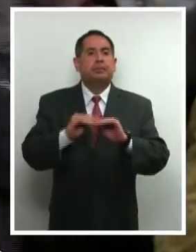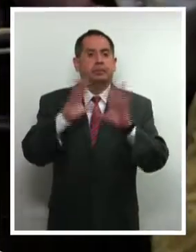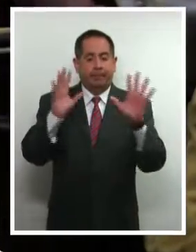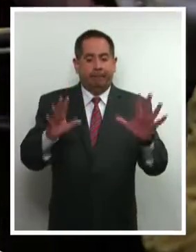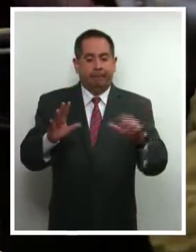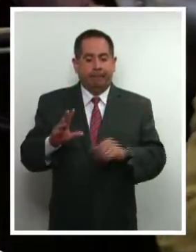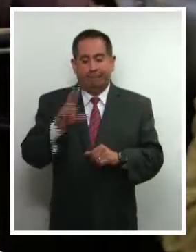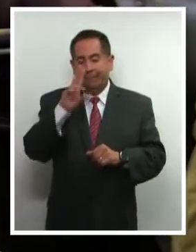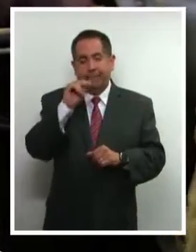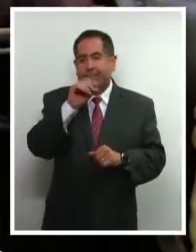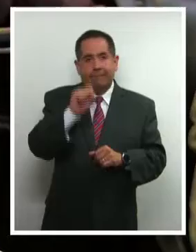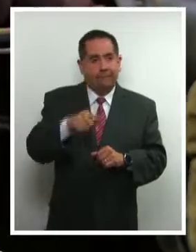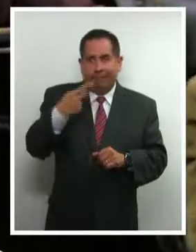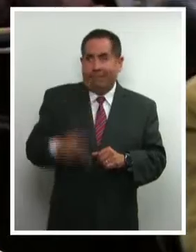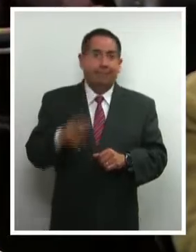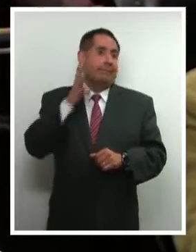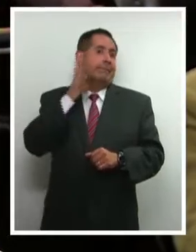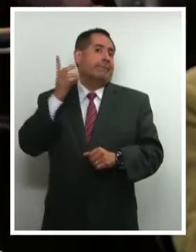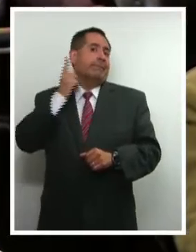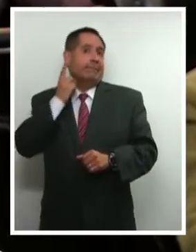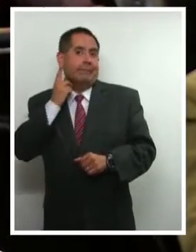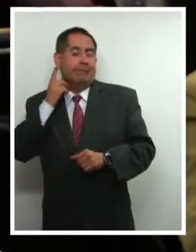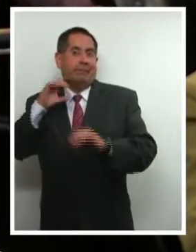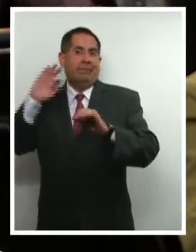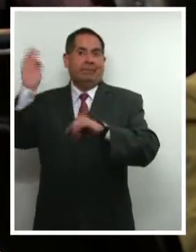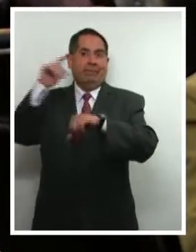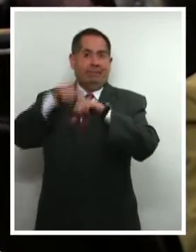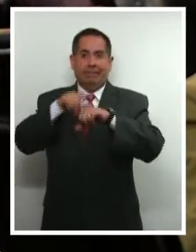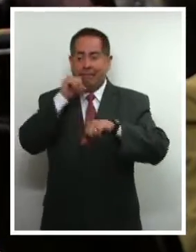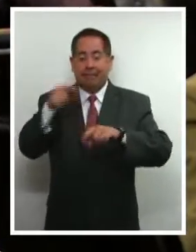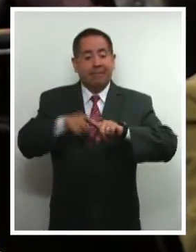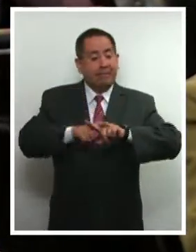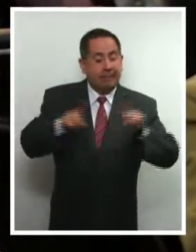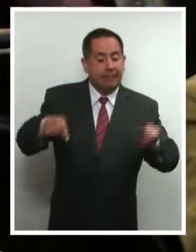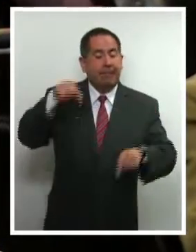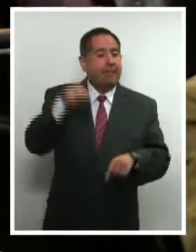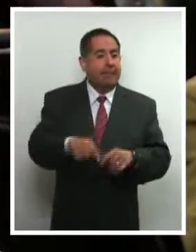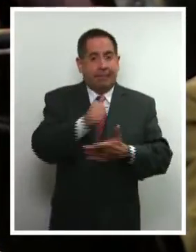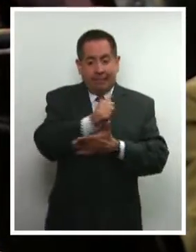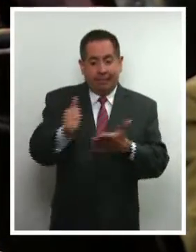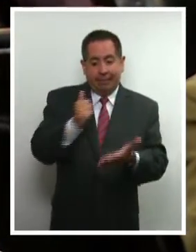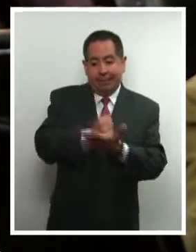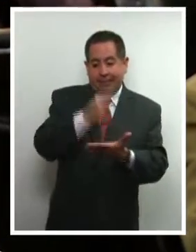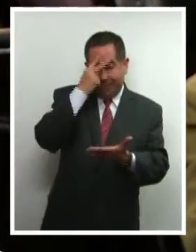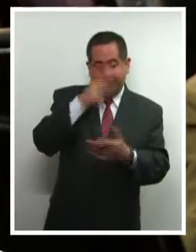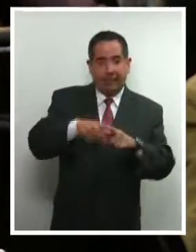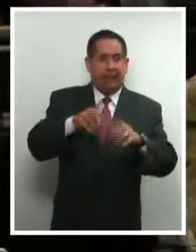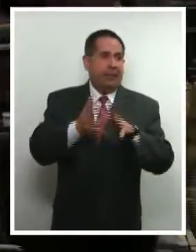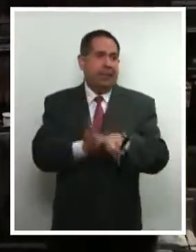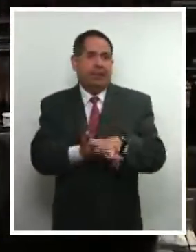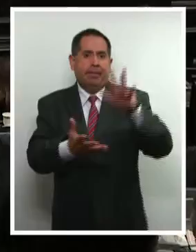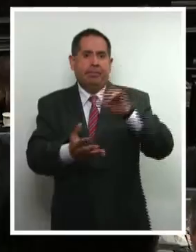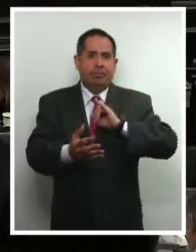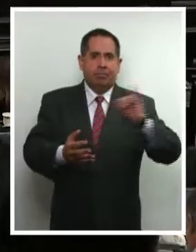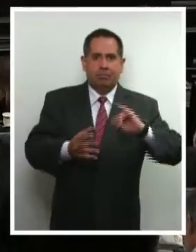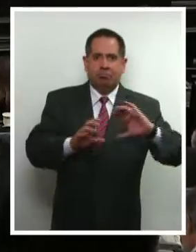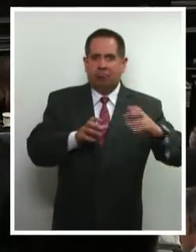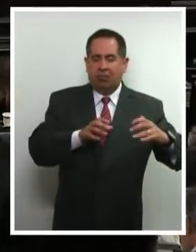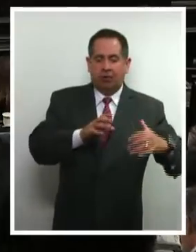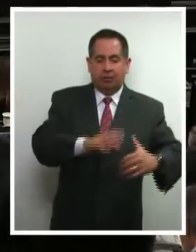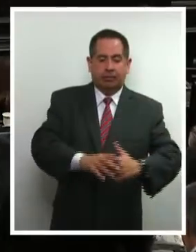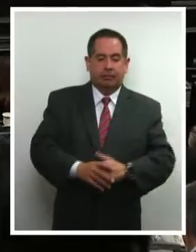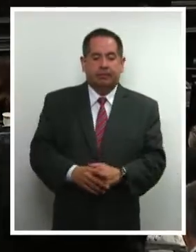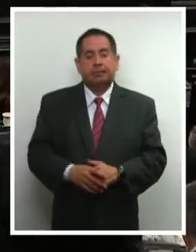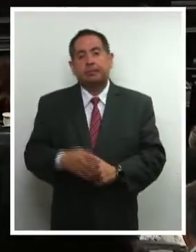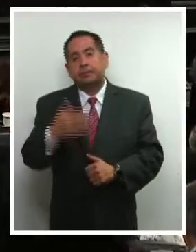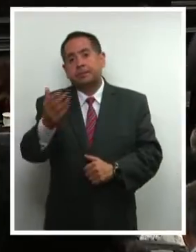no están en San Lázaro, están en la Ciudad de México en un constituyente que mayoritariamente es de izquierda. Gómez